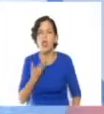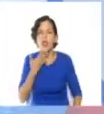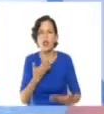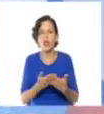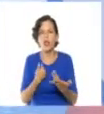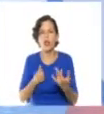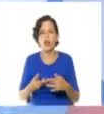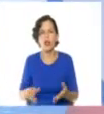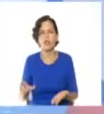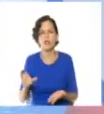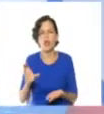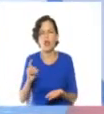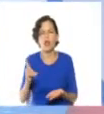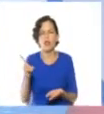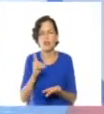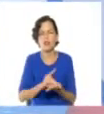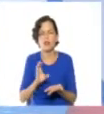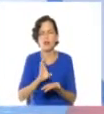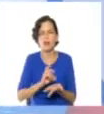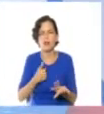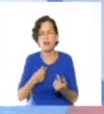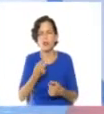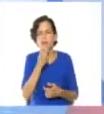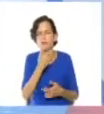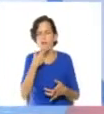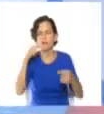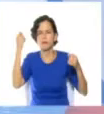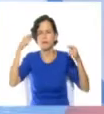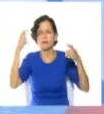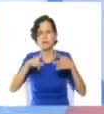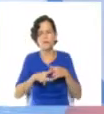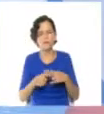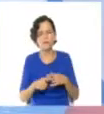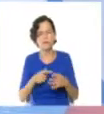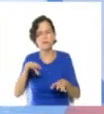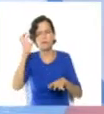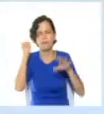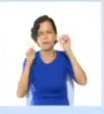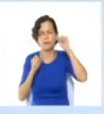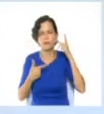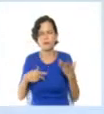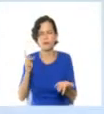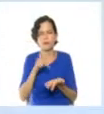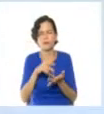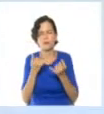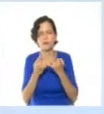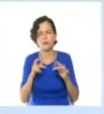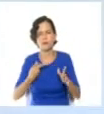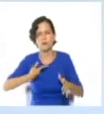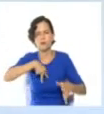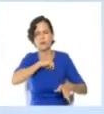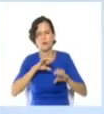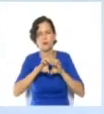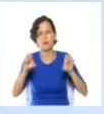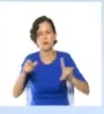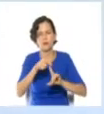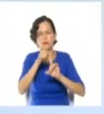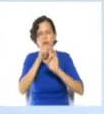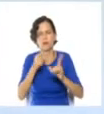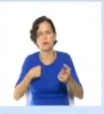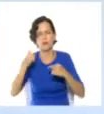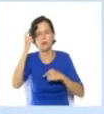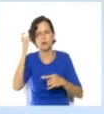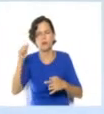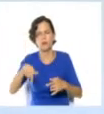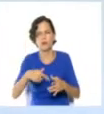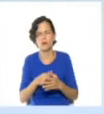Muchísimas gracias al Distrito Capital por este maravilloso video lleno de estrategias y aprendizajes. Así llegamos al final de nuestro segmento de educación especial por el día